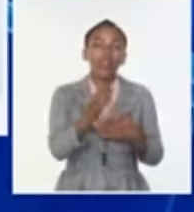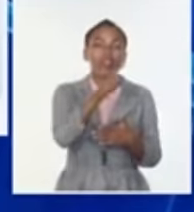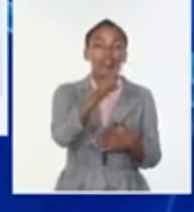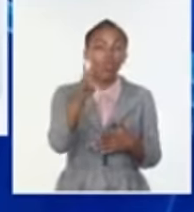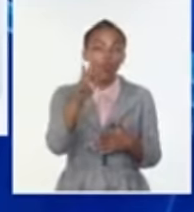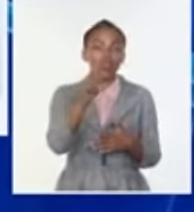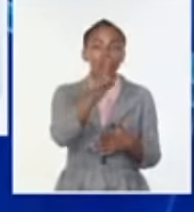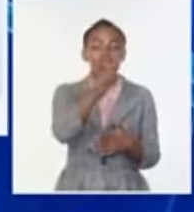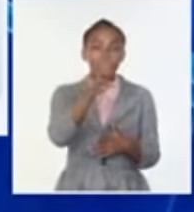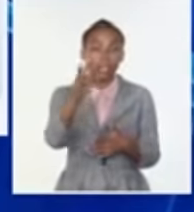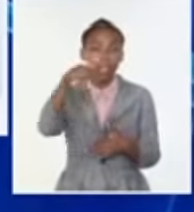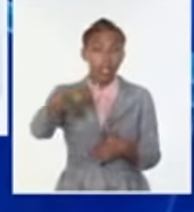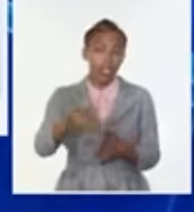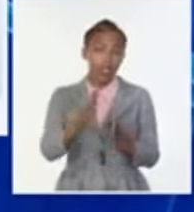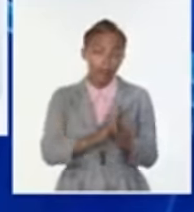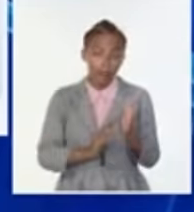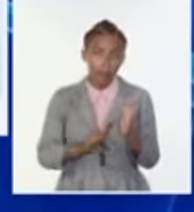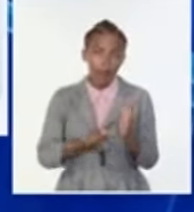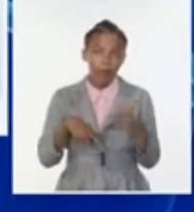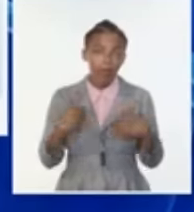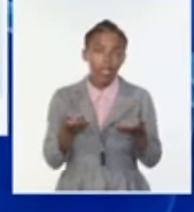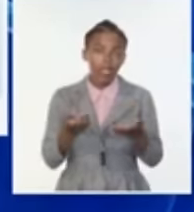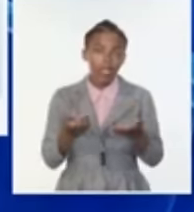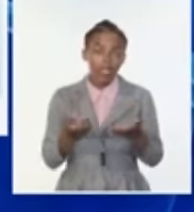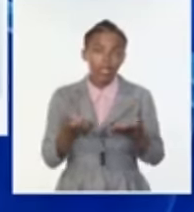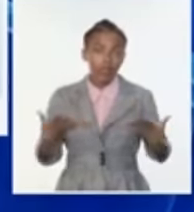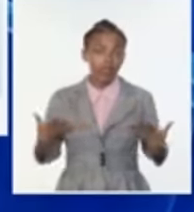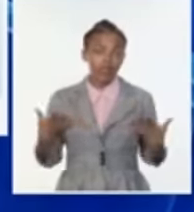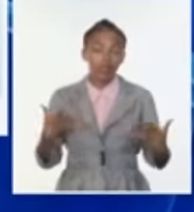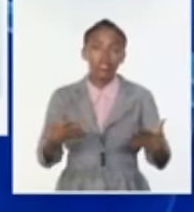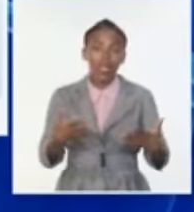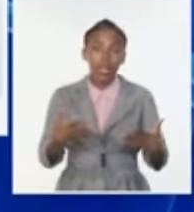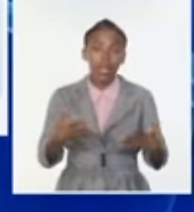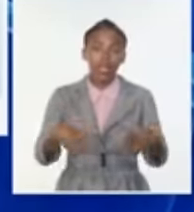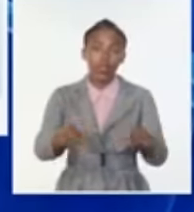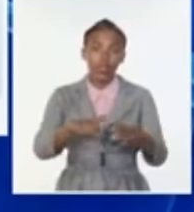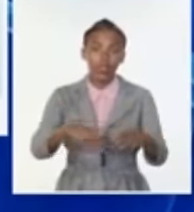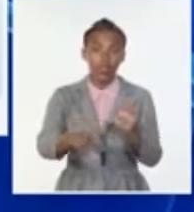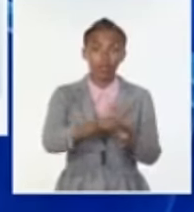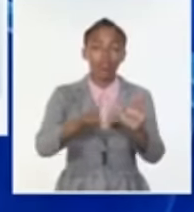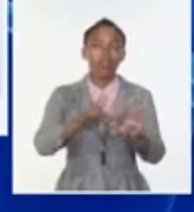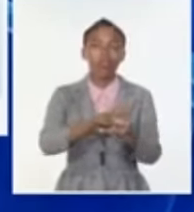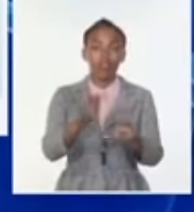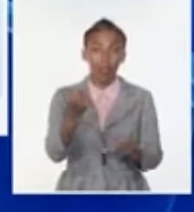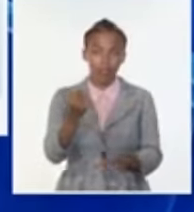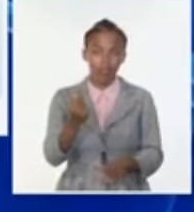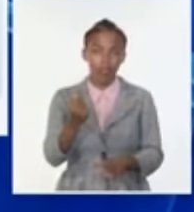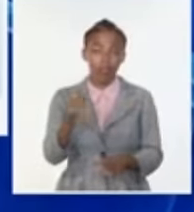este mes para enfrentar las violaciones de los precios. En esos dos días,